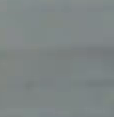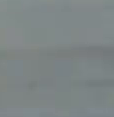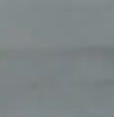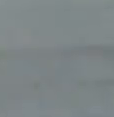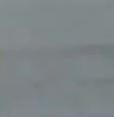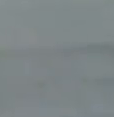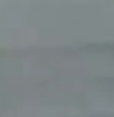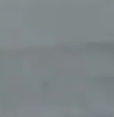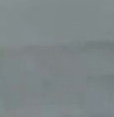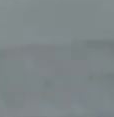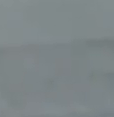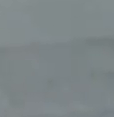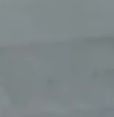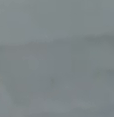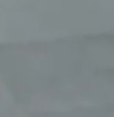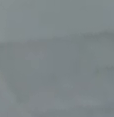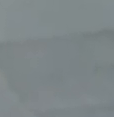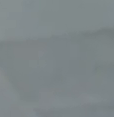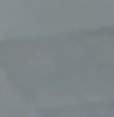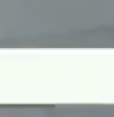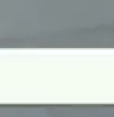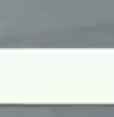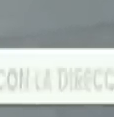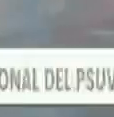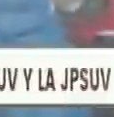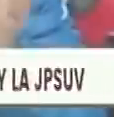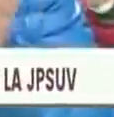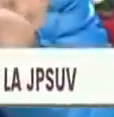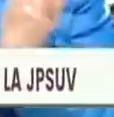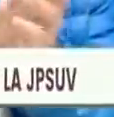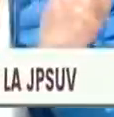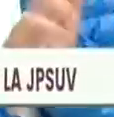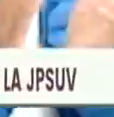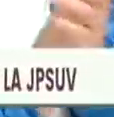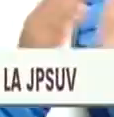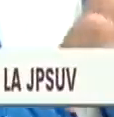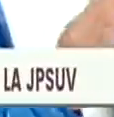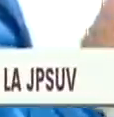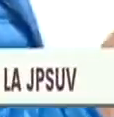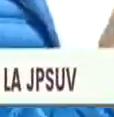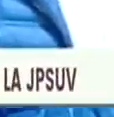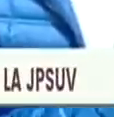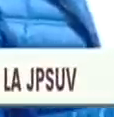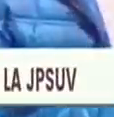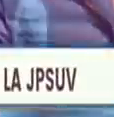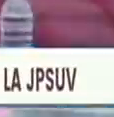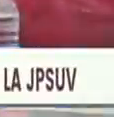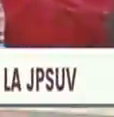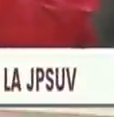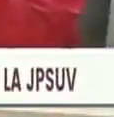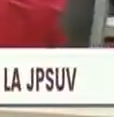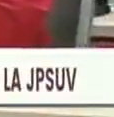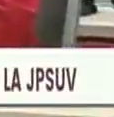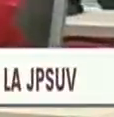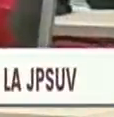Lunes, empezando la semana. Lunes 24 de mayo del año 2021.